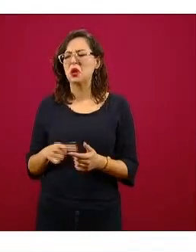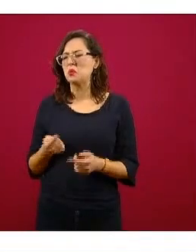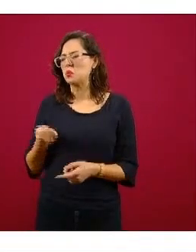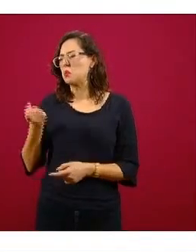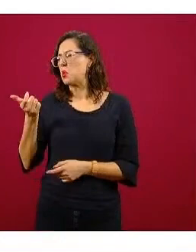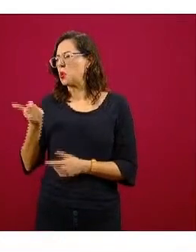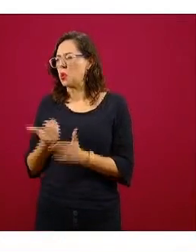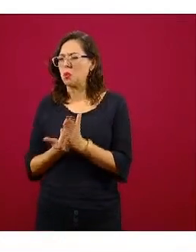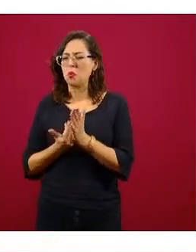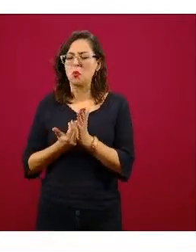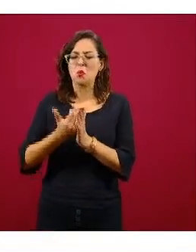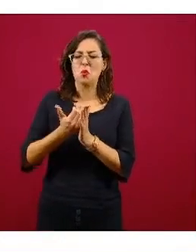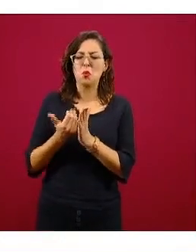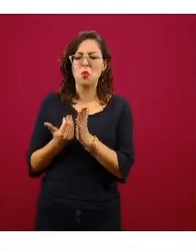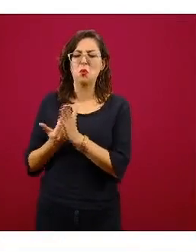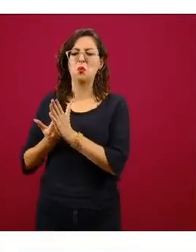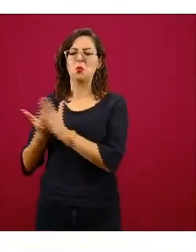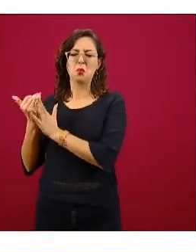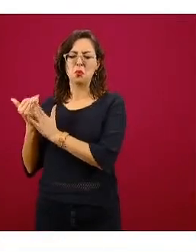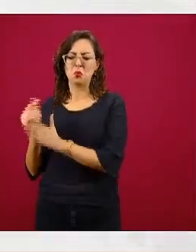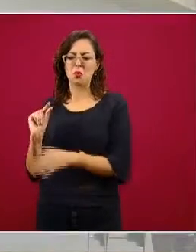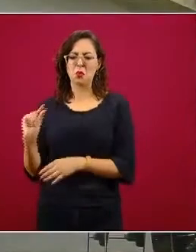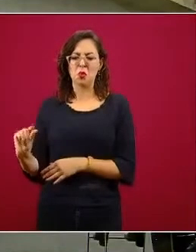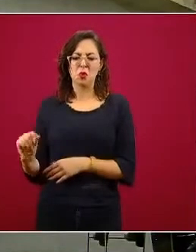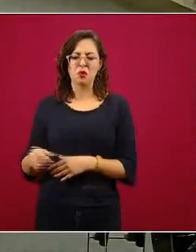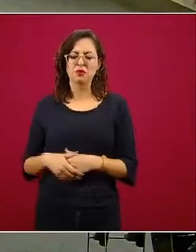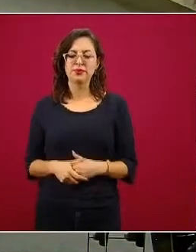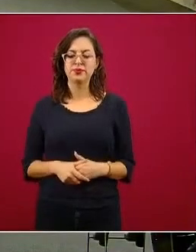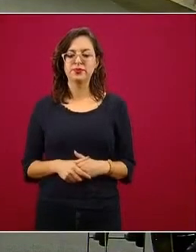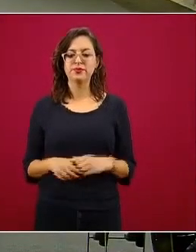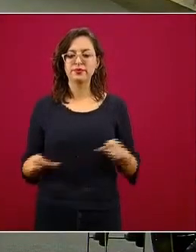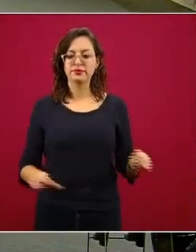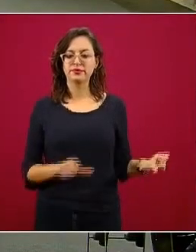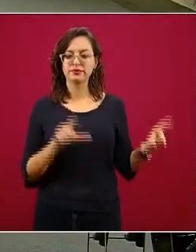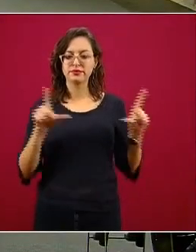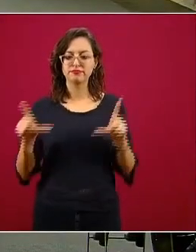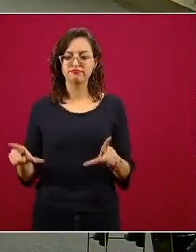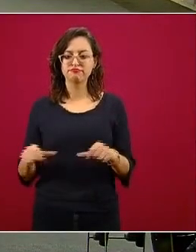Humán, son las dos que le siguen. La siguiente.